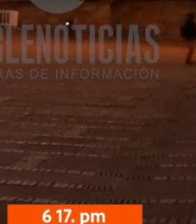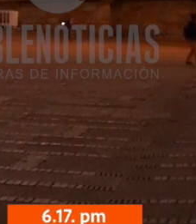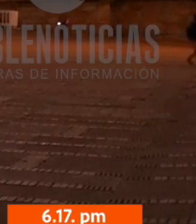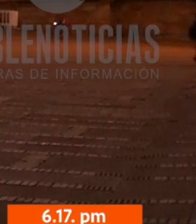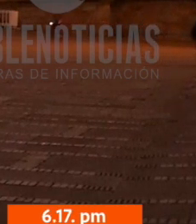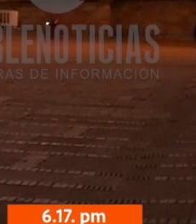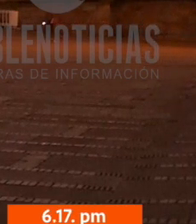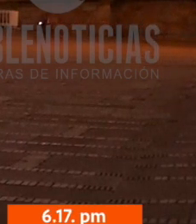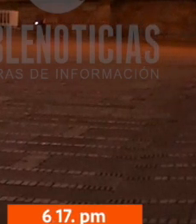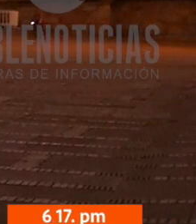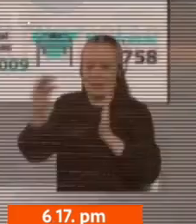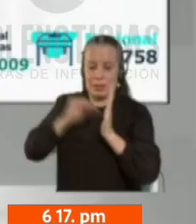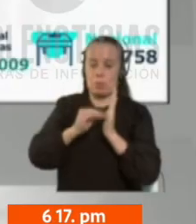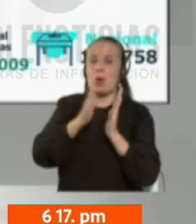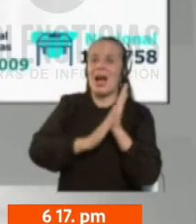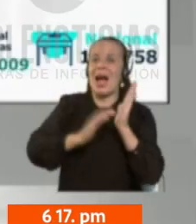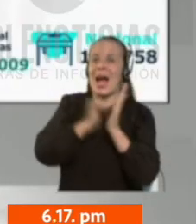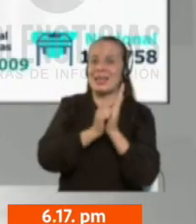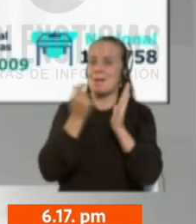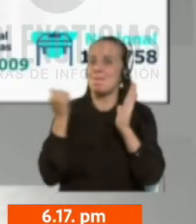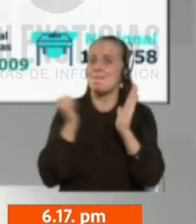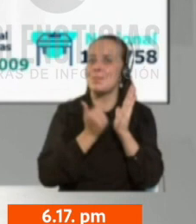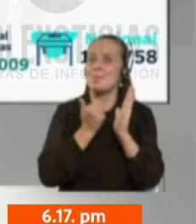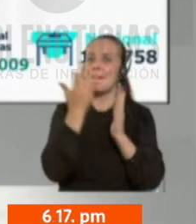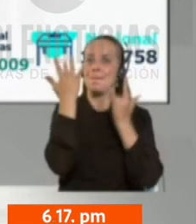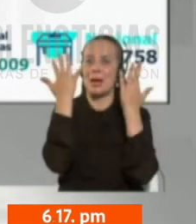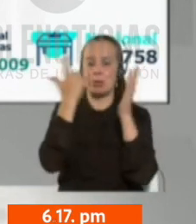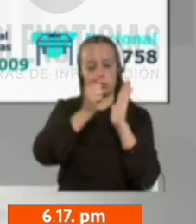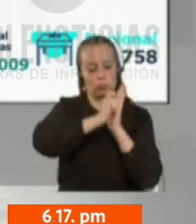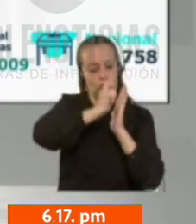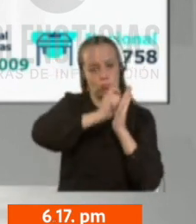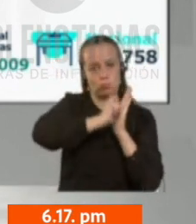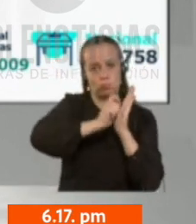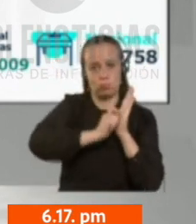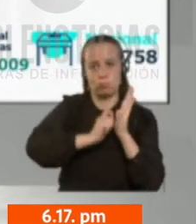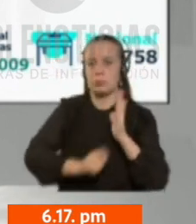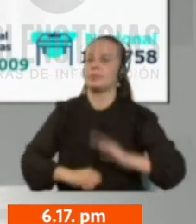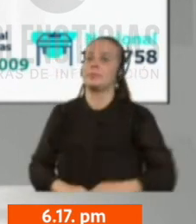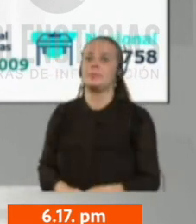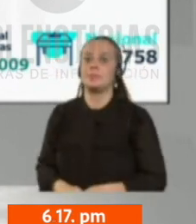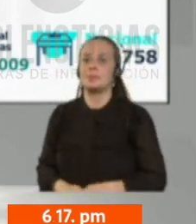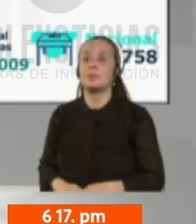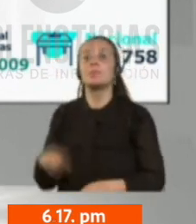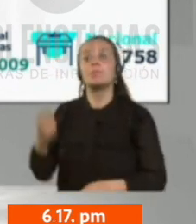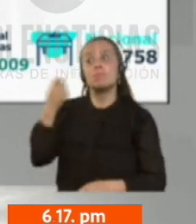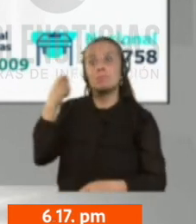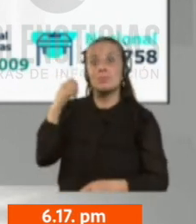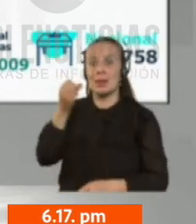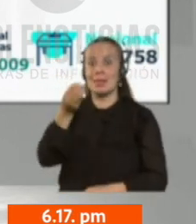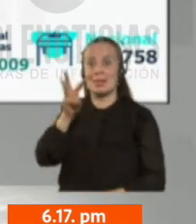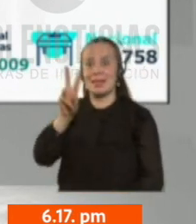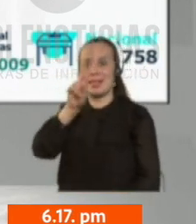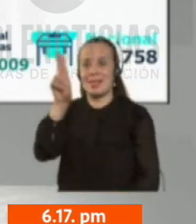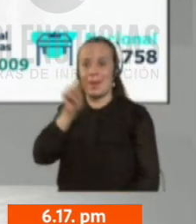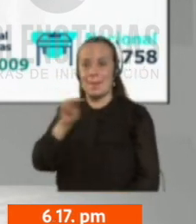lo electoral. En las elecciones del 13 de marzo se instalaron